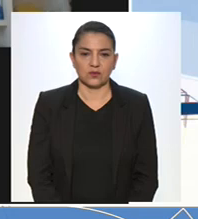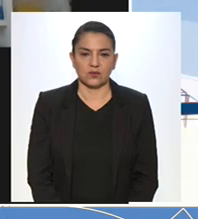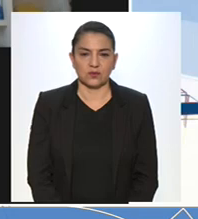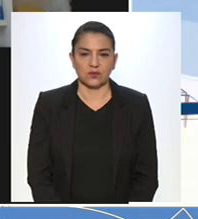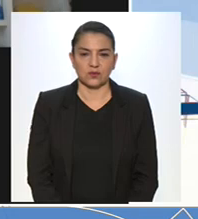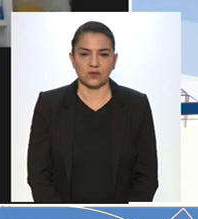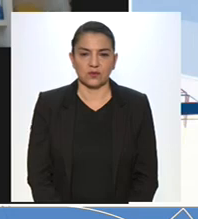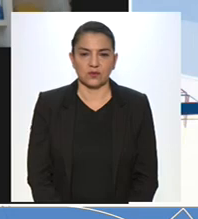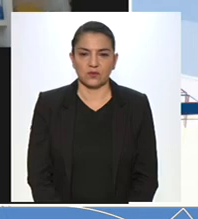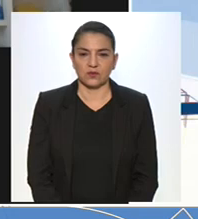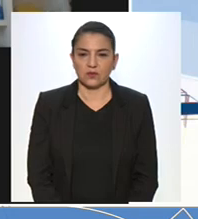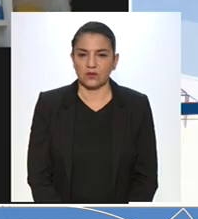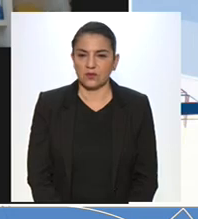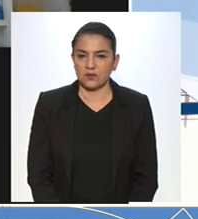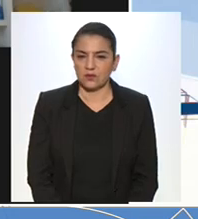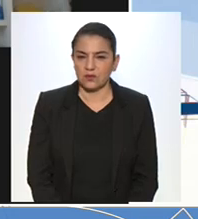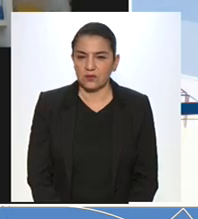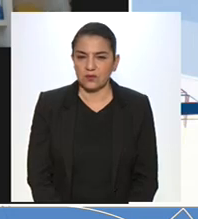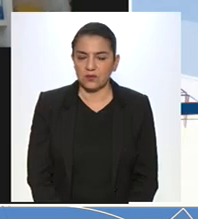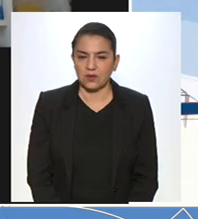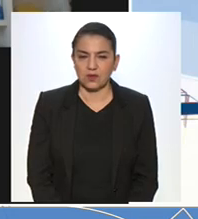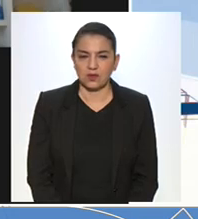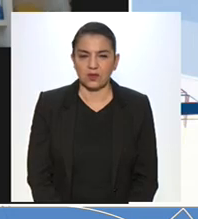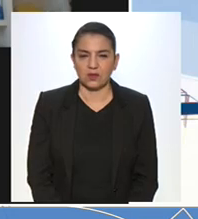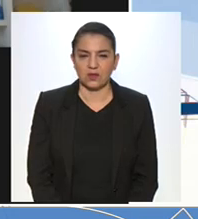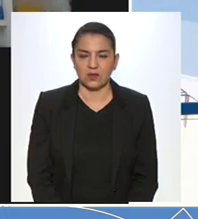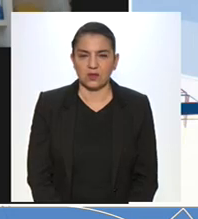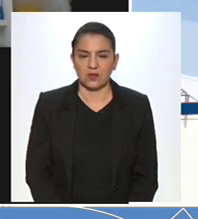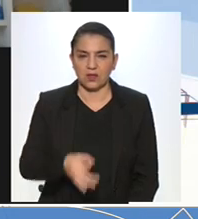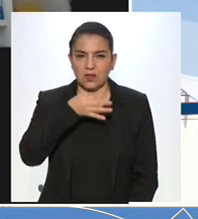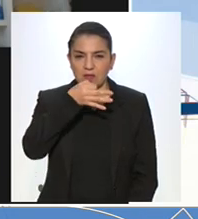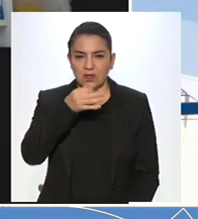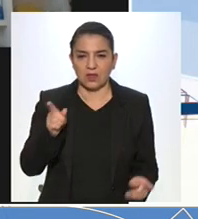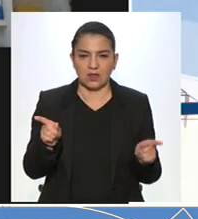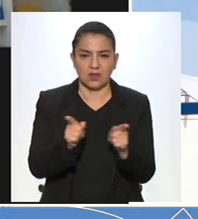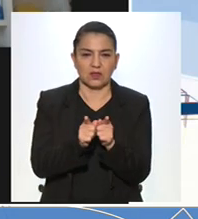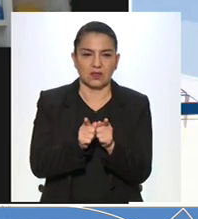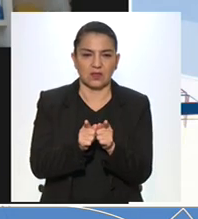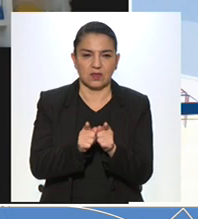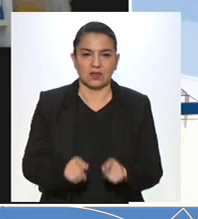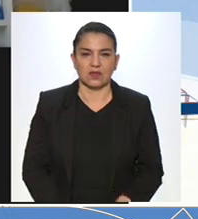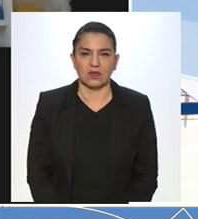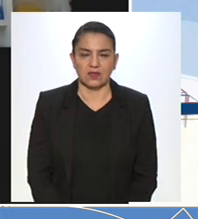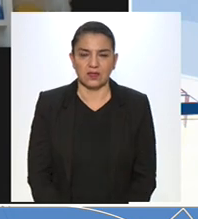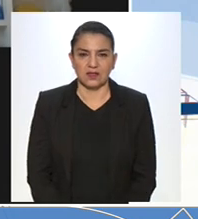Presidenta, si es posible, me gustaría hacer una breve intervención. Por favor.